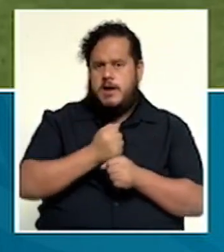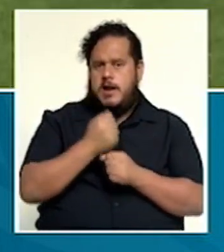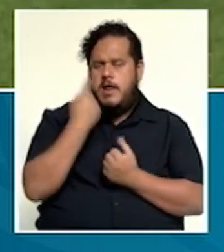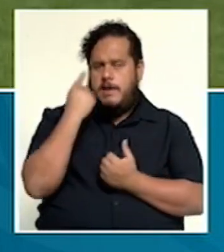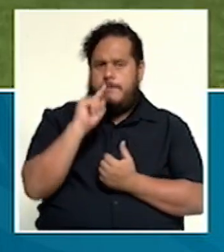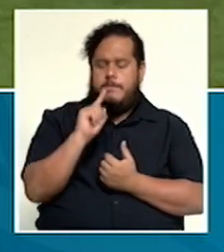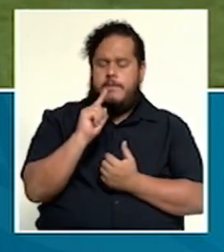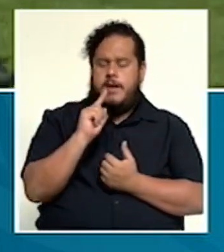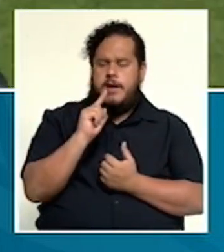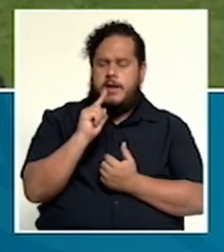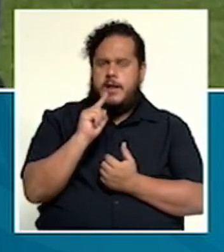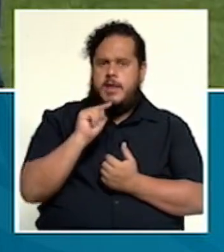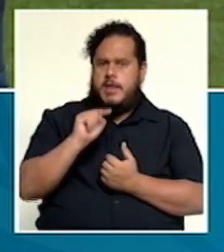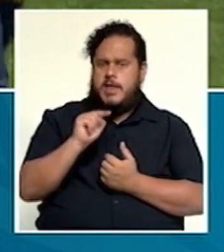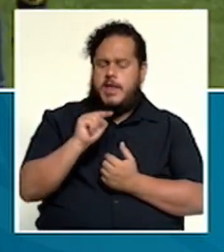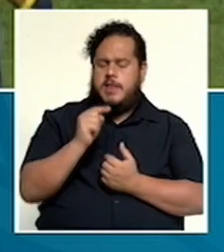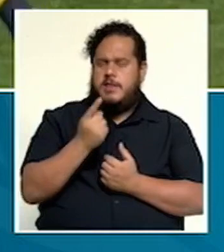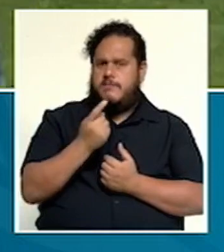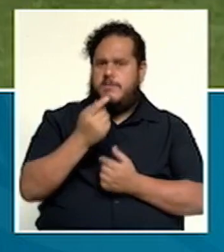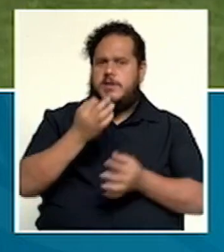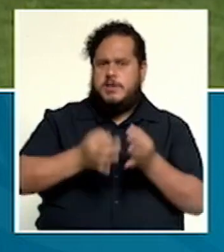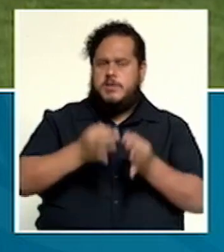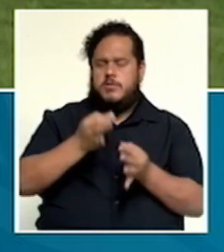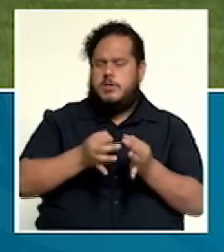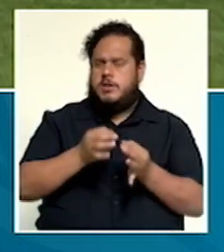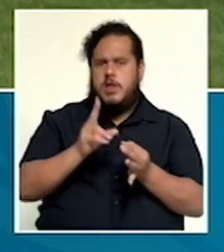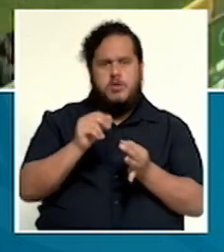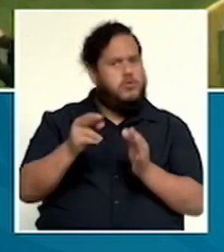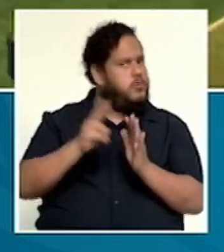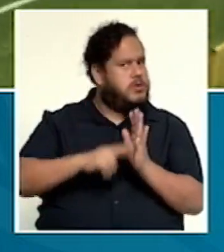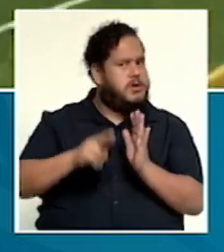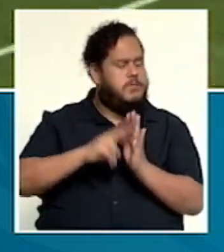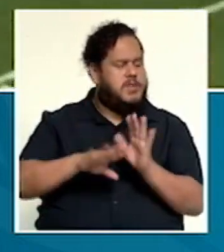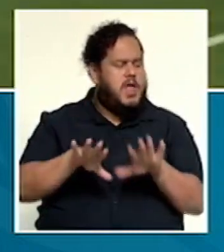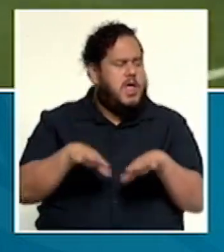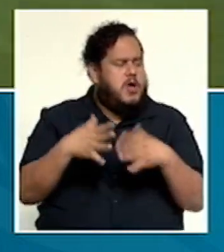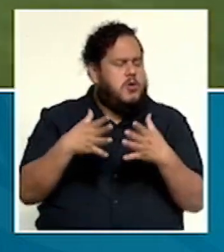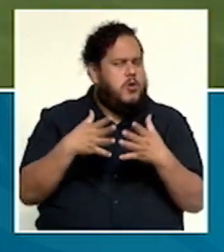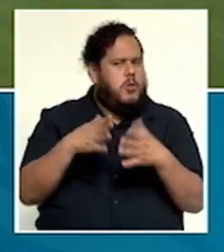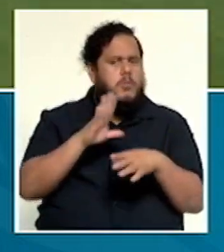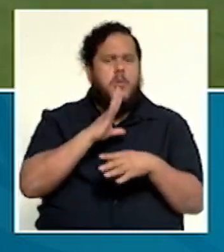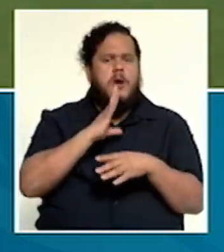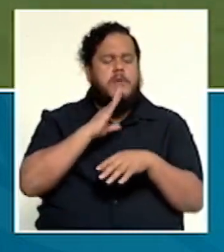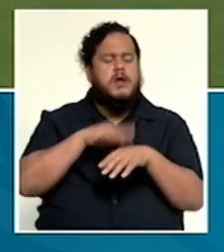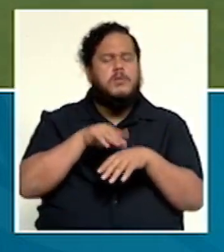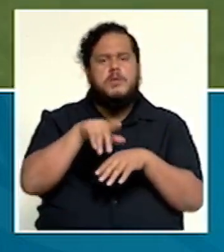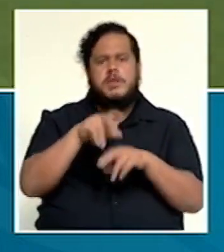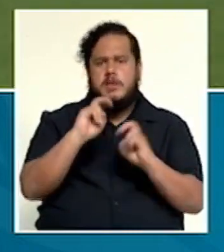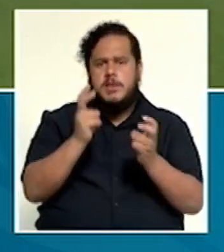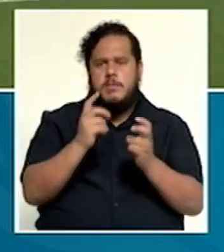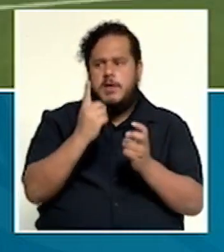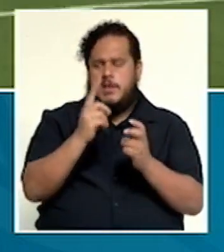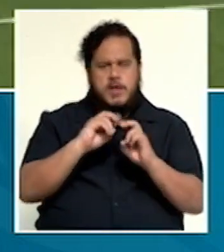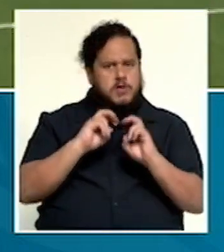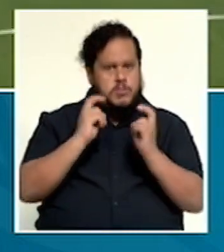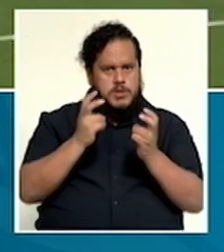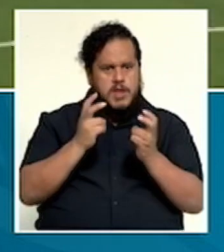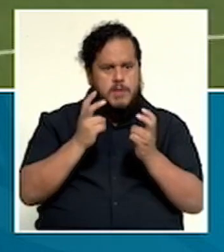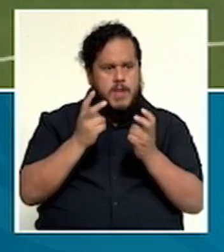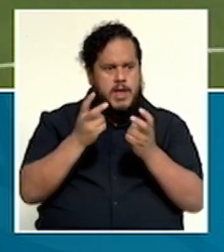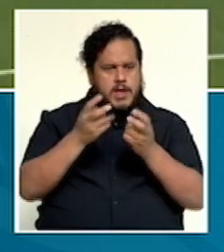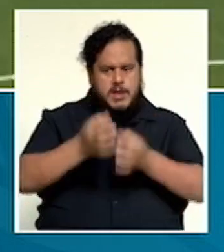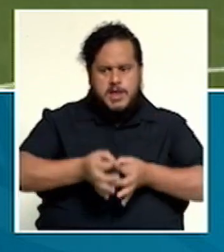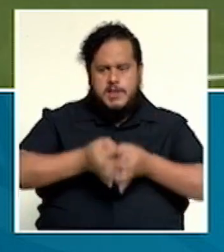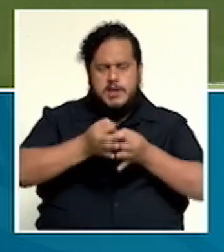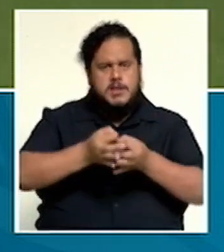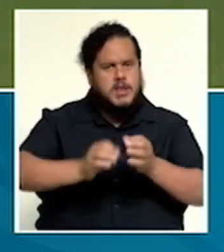que estas injusticias no se repitan? ¿Cómo abordar este tema, que en realidad es un tema que trasciende al fútbol,